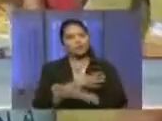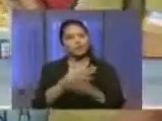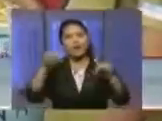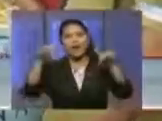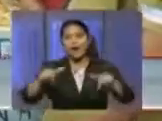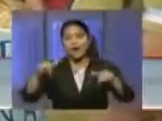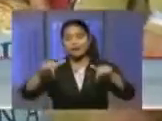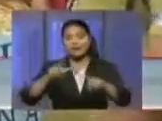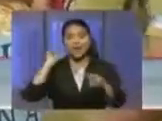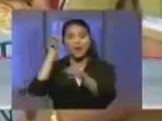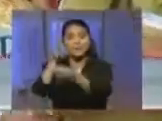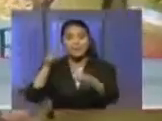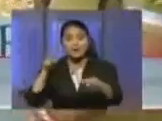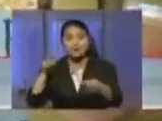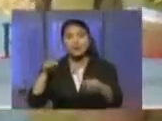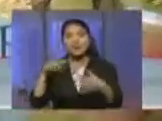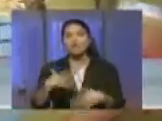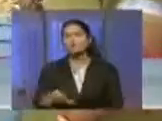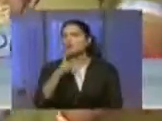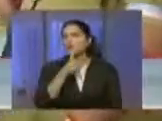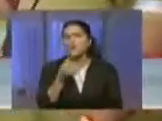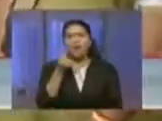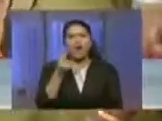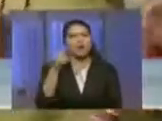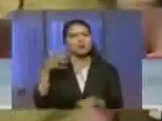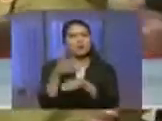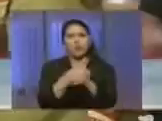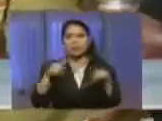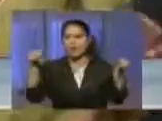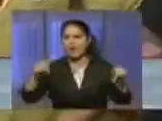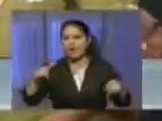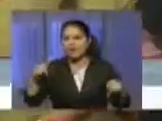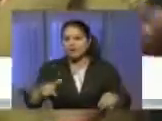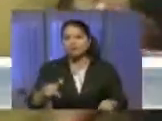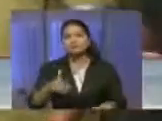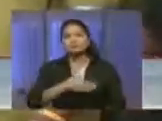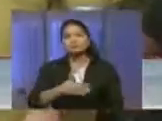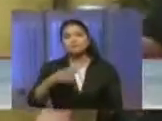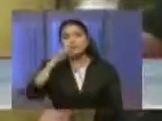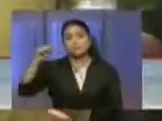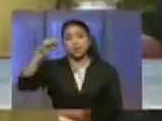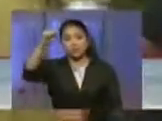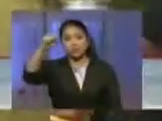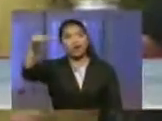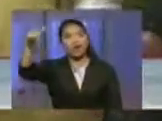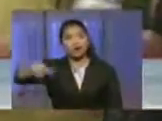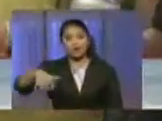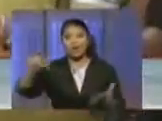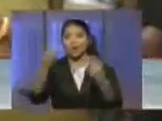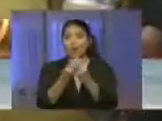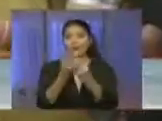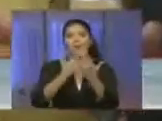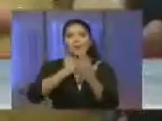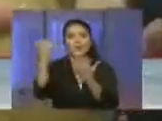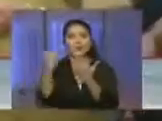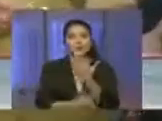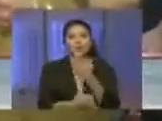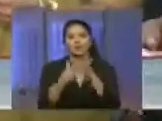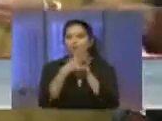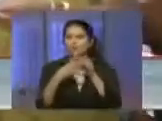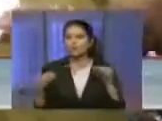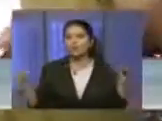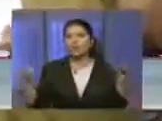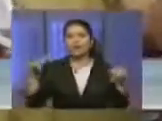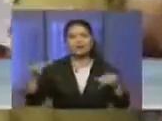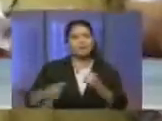amazonas que sin tener un gobernador Aquí está Nicolás Maduro presente con todos los proyectos que usted nos ha venido